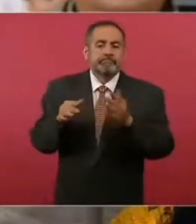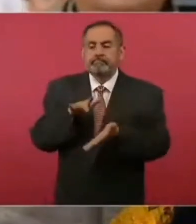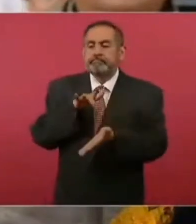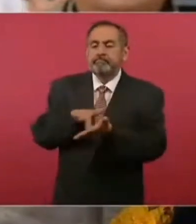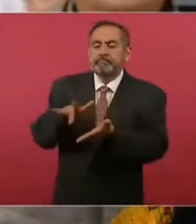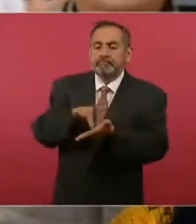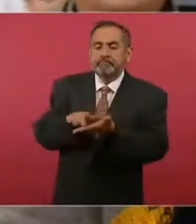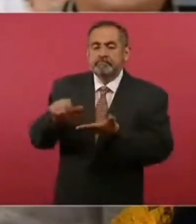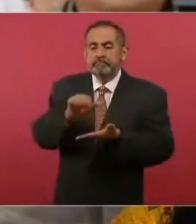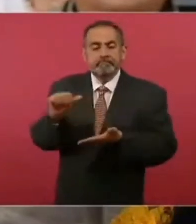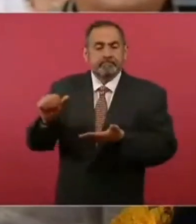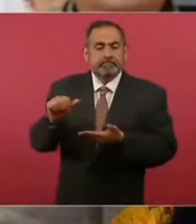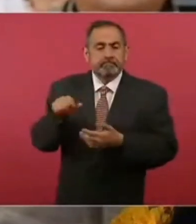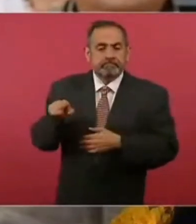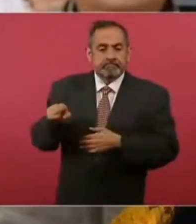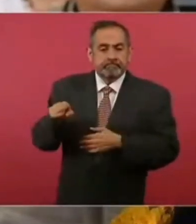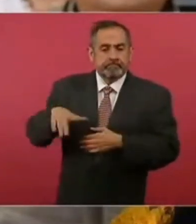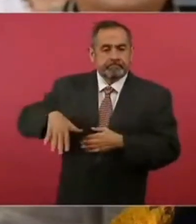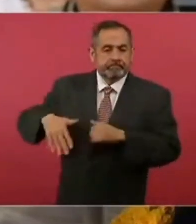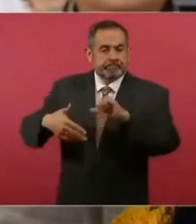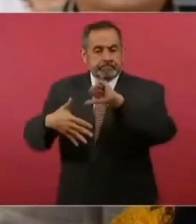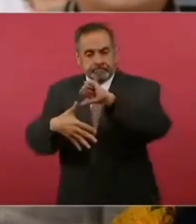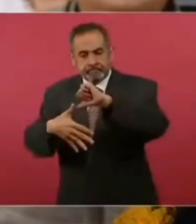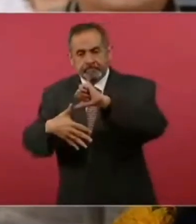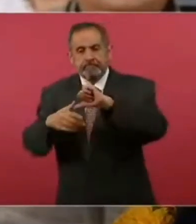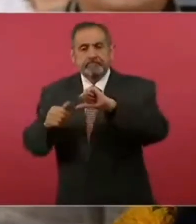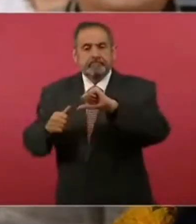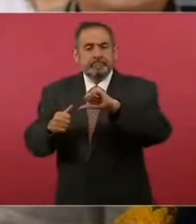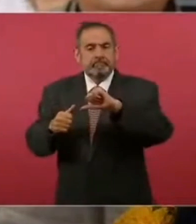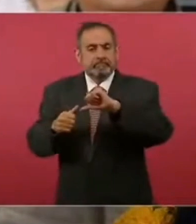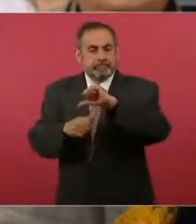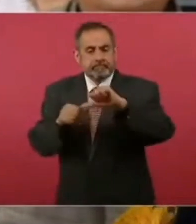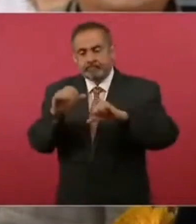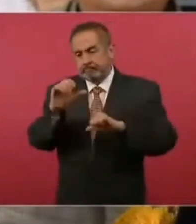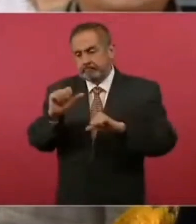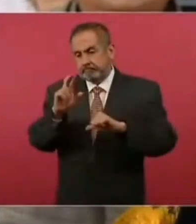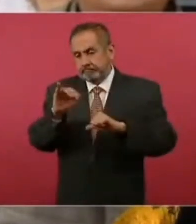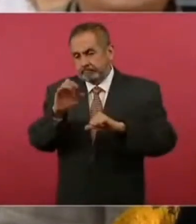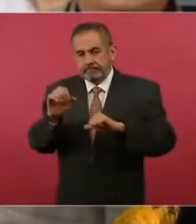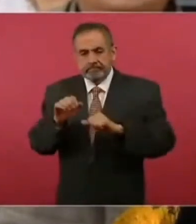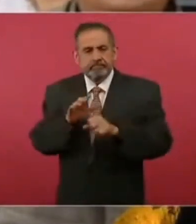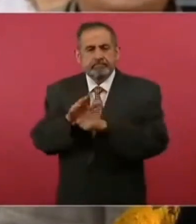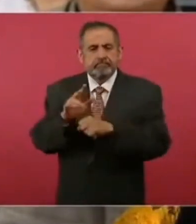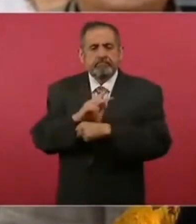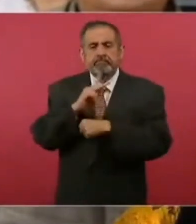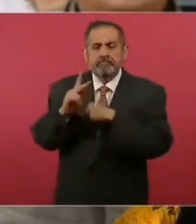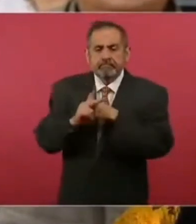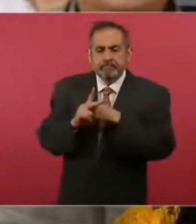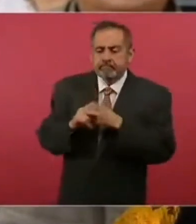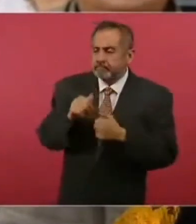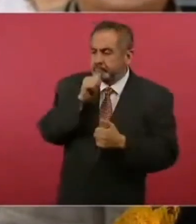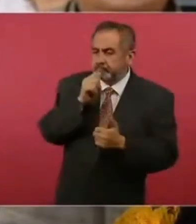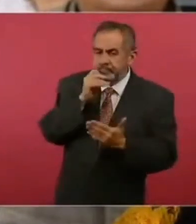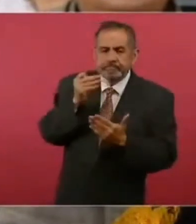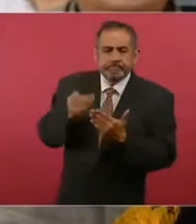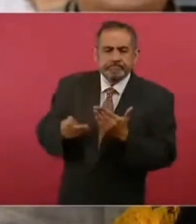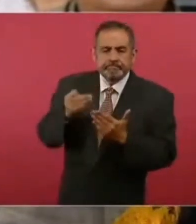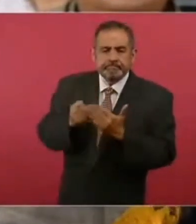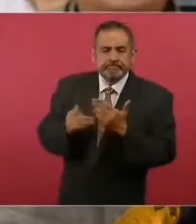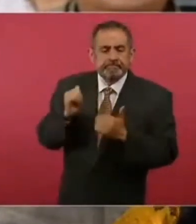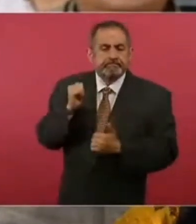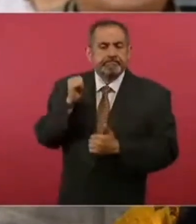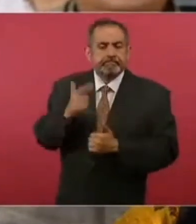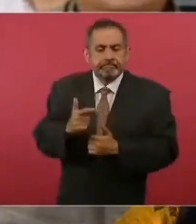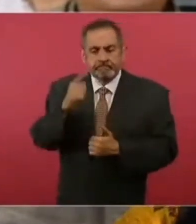de apoyo a América Latina y a América del Caribe. ¿Qué países serían los que quedarían todavía